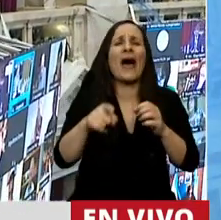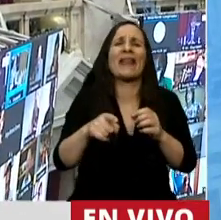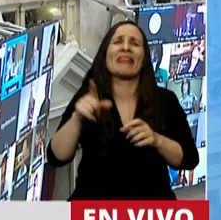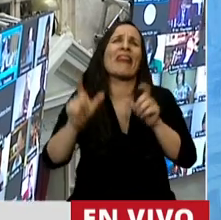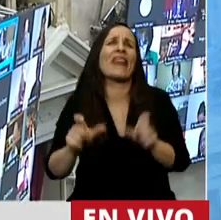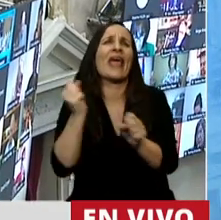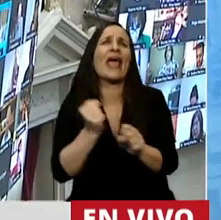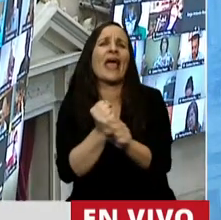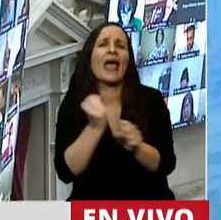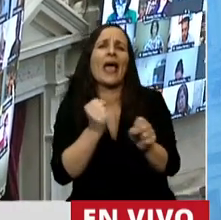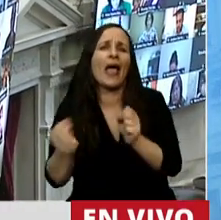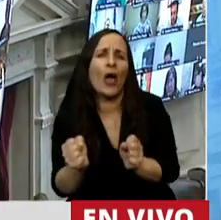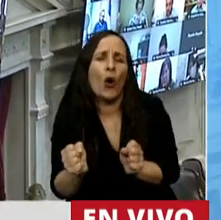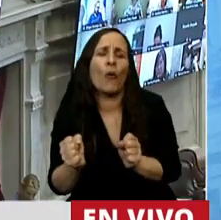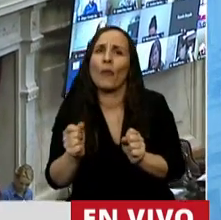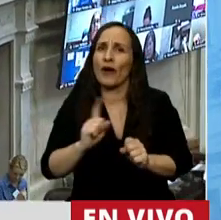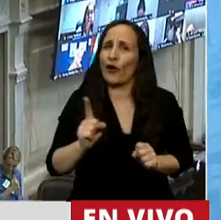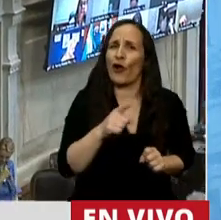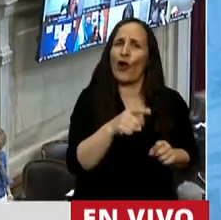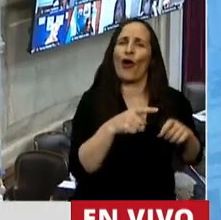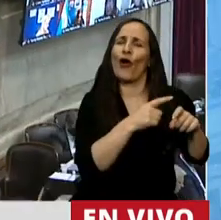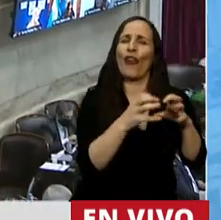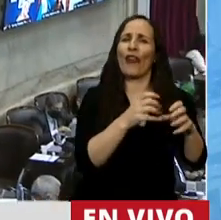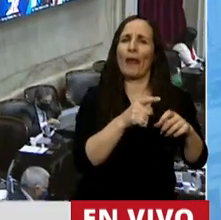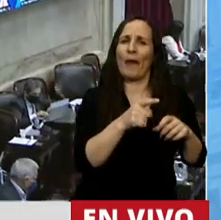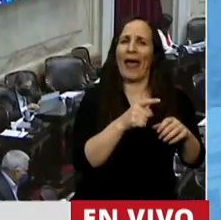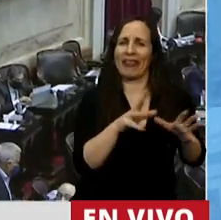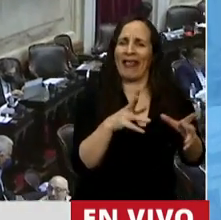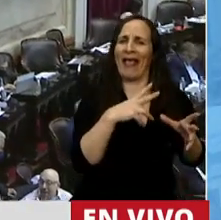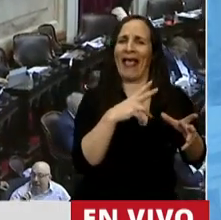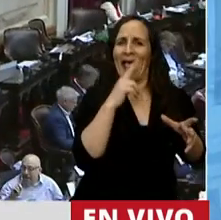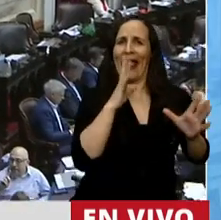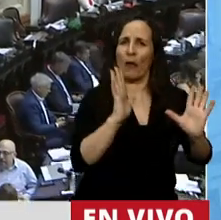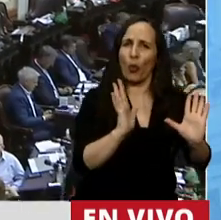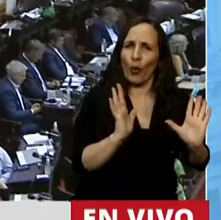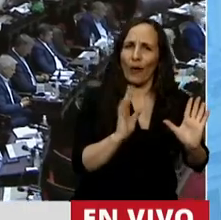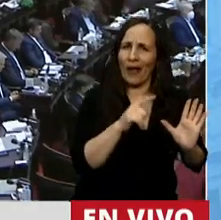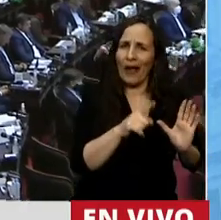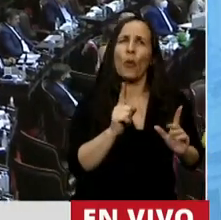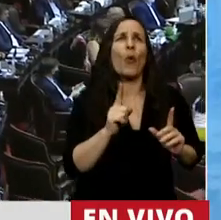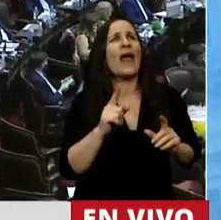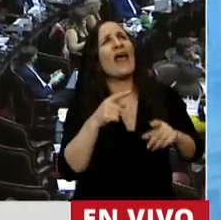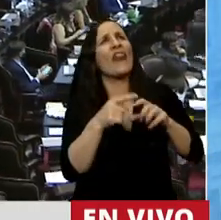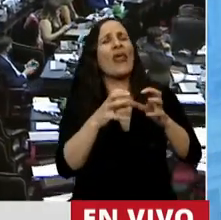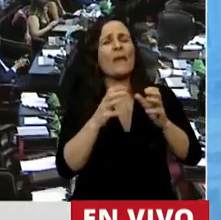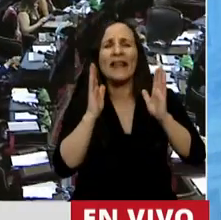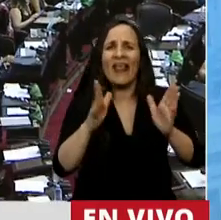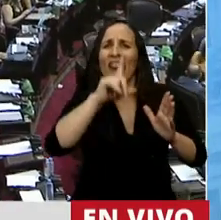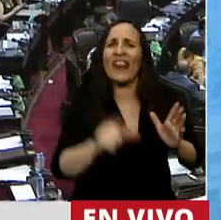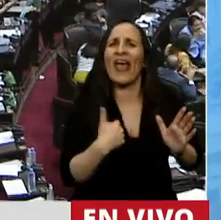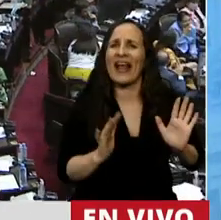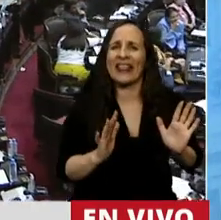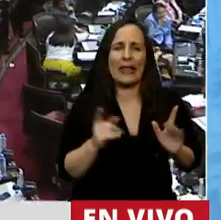proletariado. Este es un debate de la burguesía. Este no es un debate argentino. Esta es una agenda